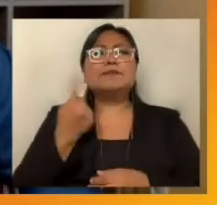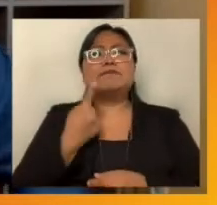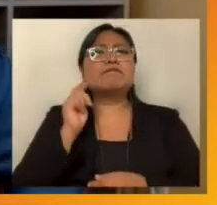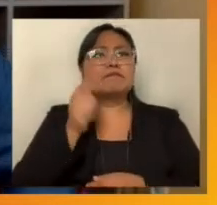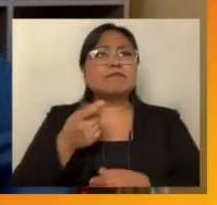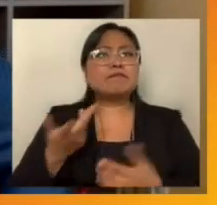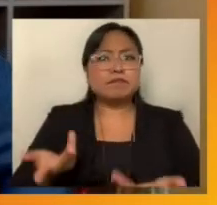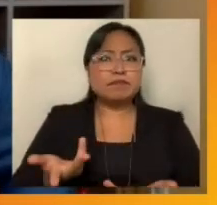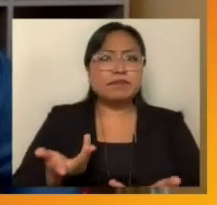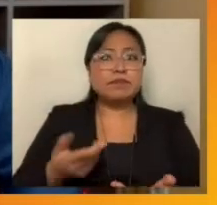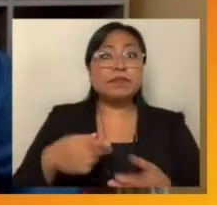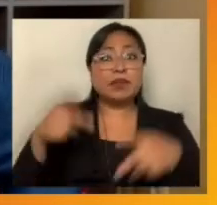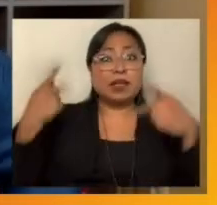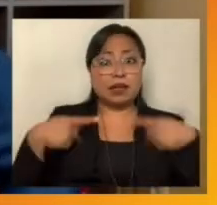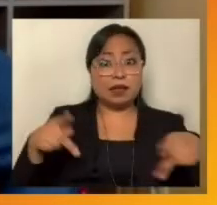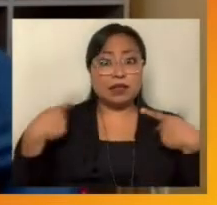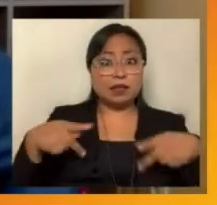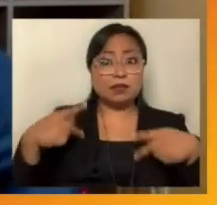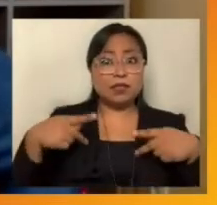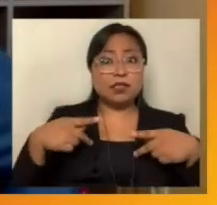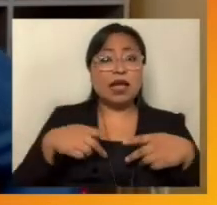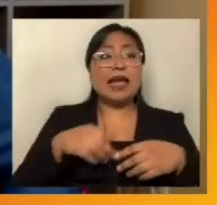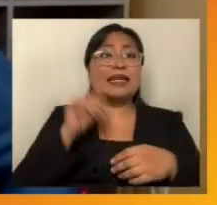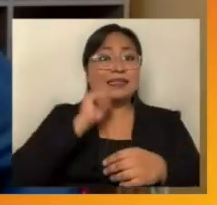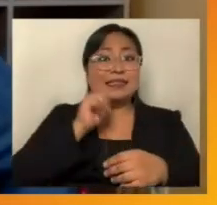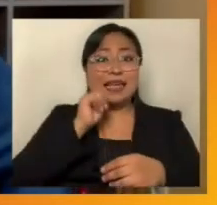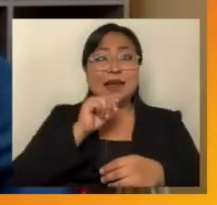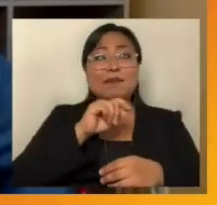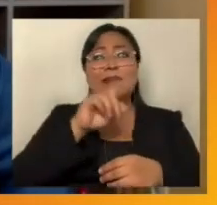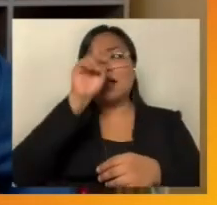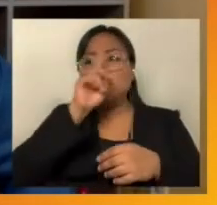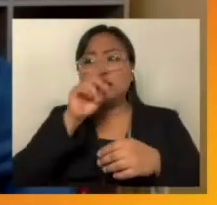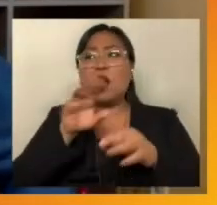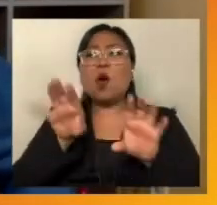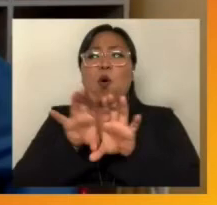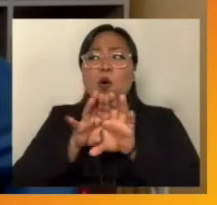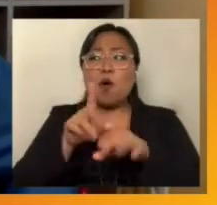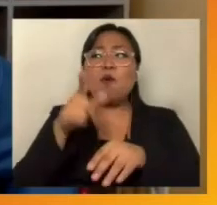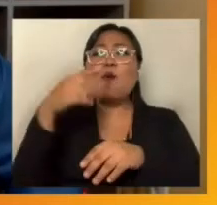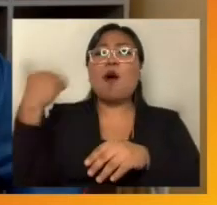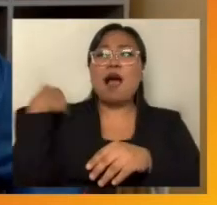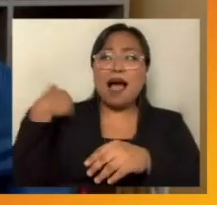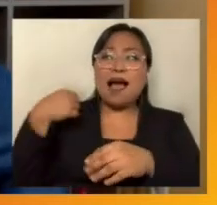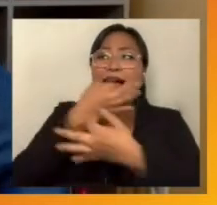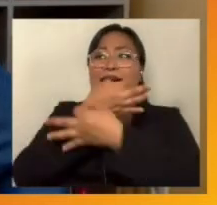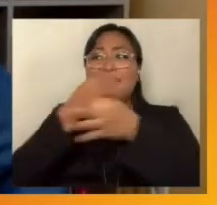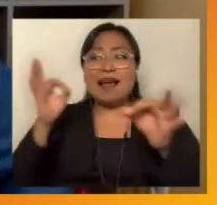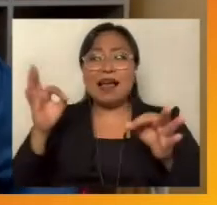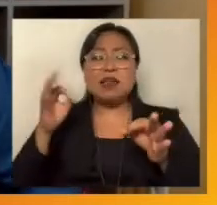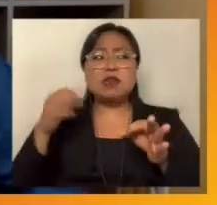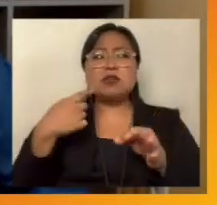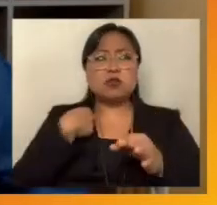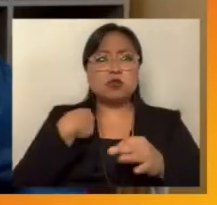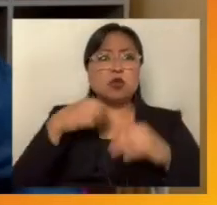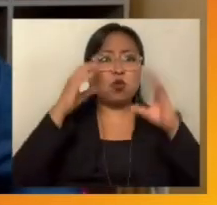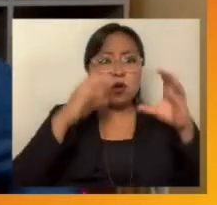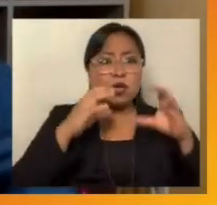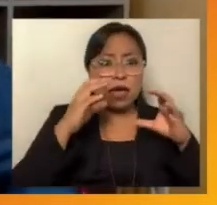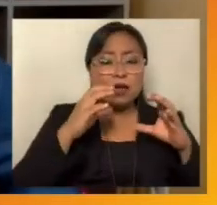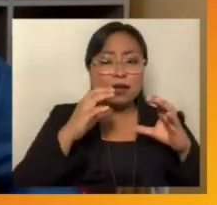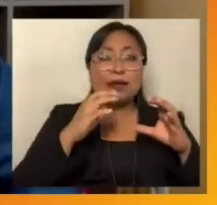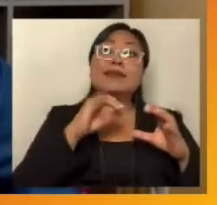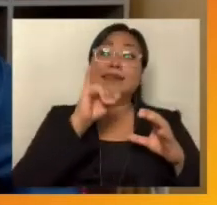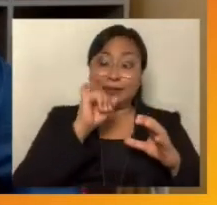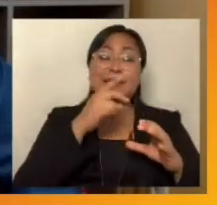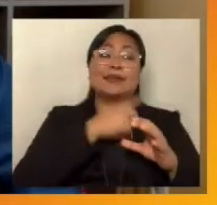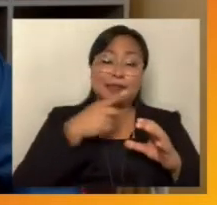que las personas que recomiendan y comentan mi contenido no las tengo que cuidar. Sí las tienes